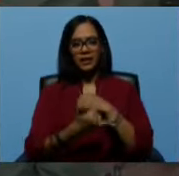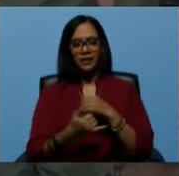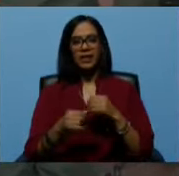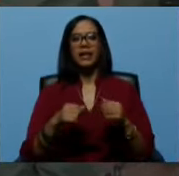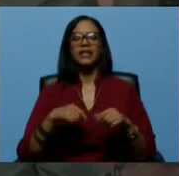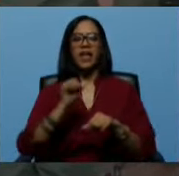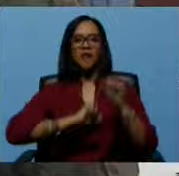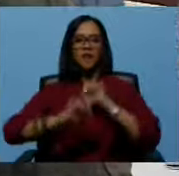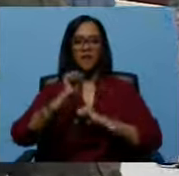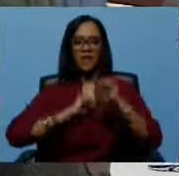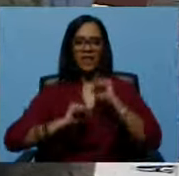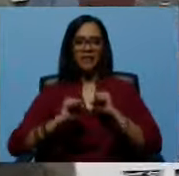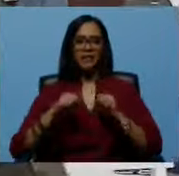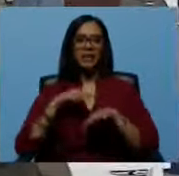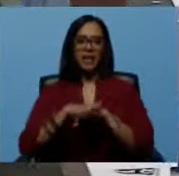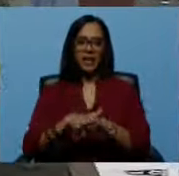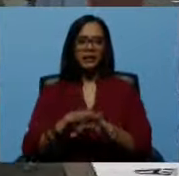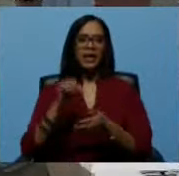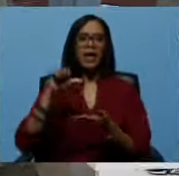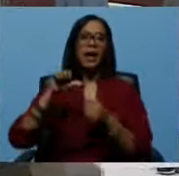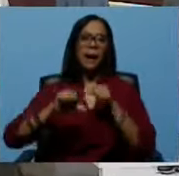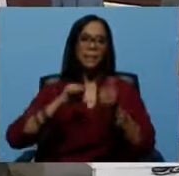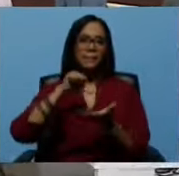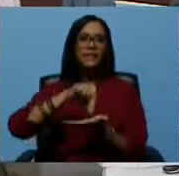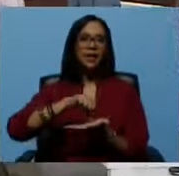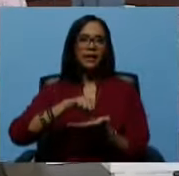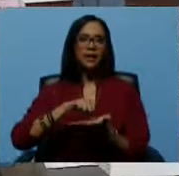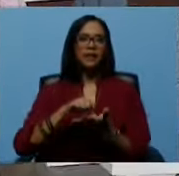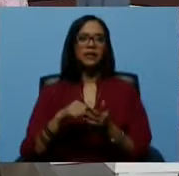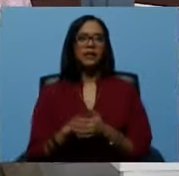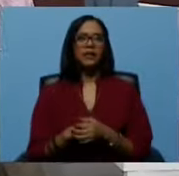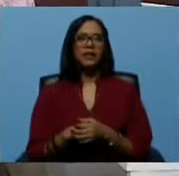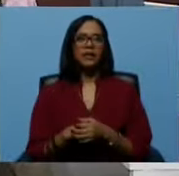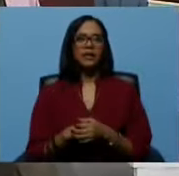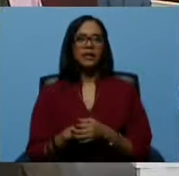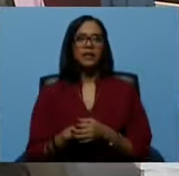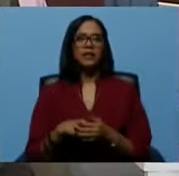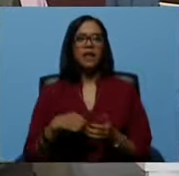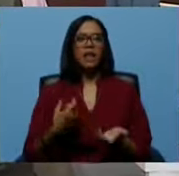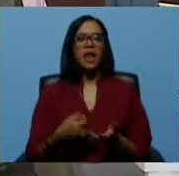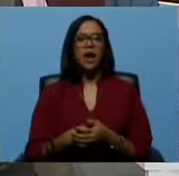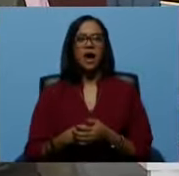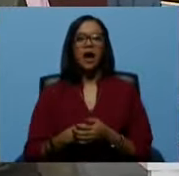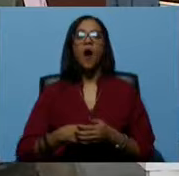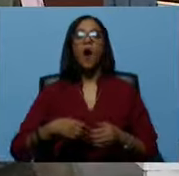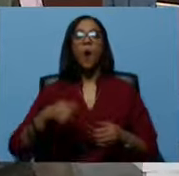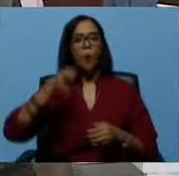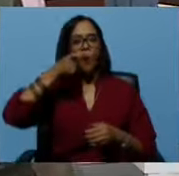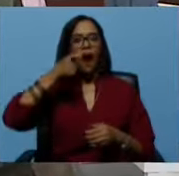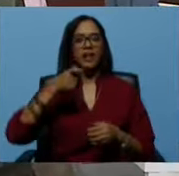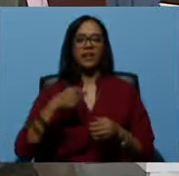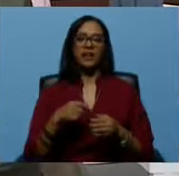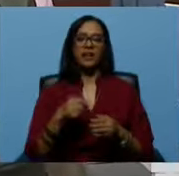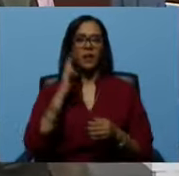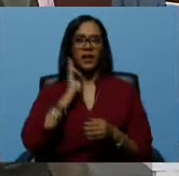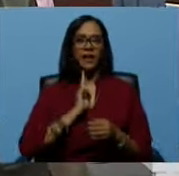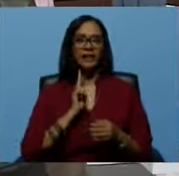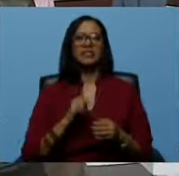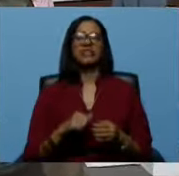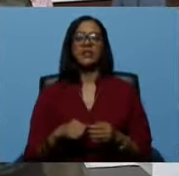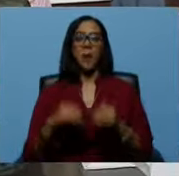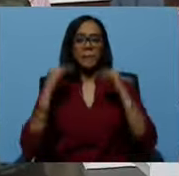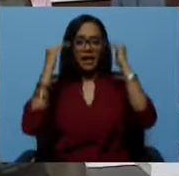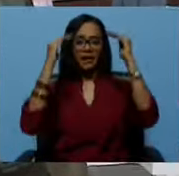Defensa Integral de la Capital, y la Guardia Bolivariana, Drúbal José Brito Hernández, comandante del Grupo de Acciones